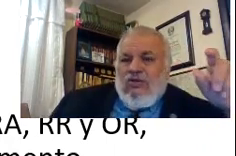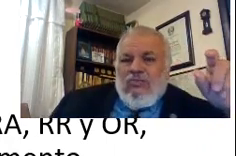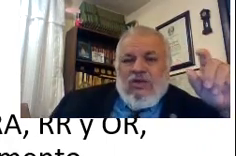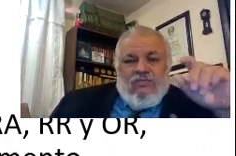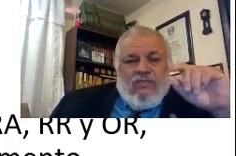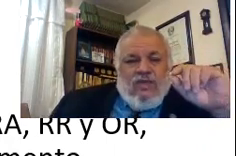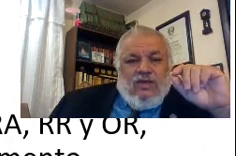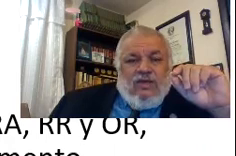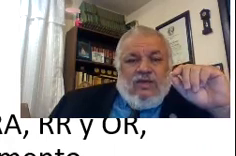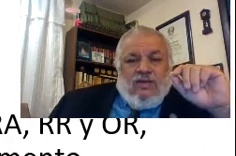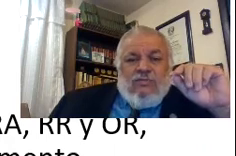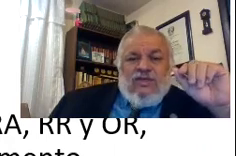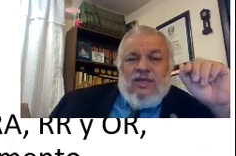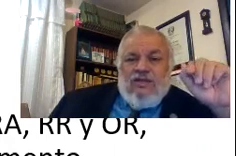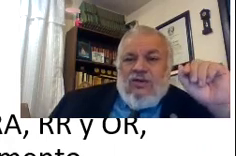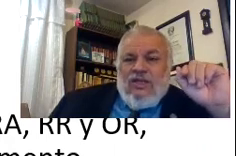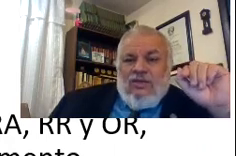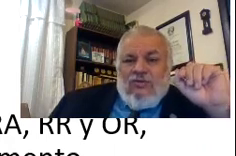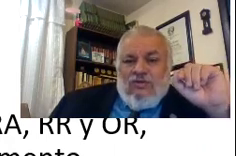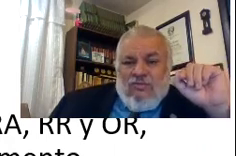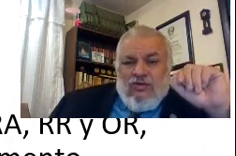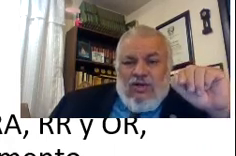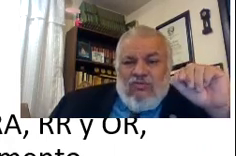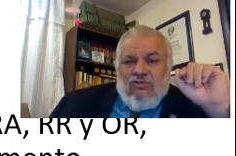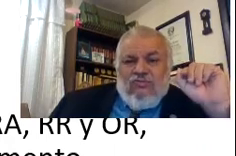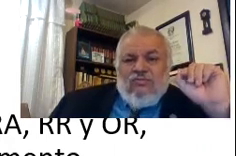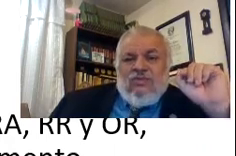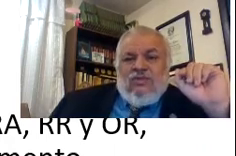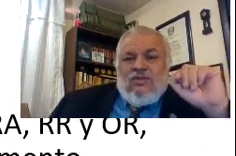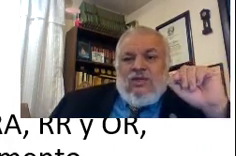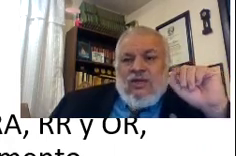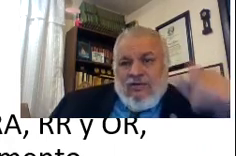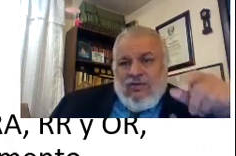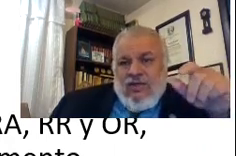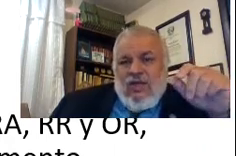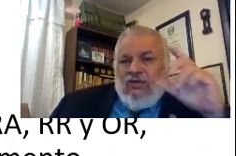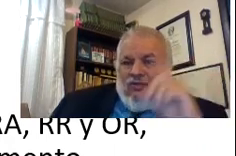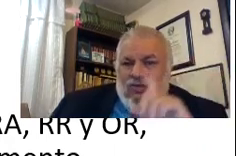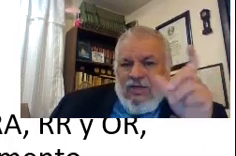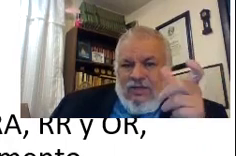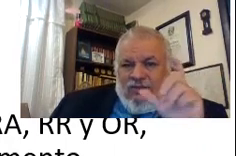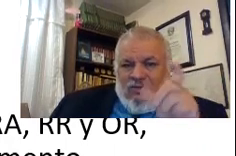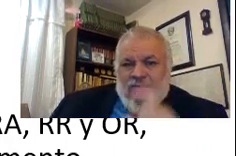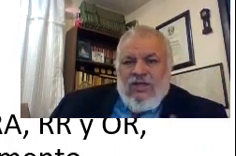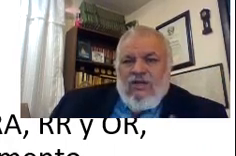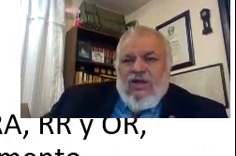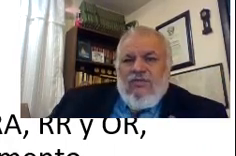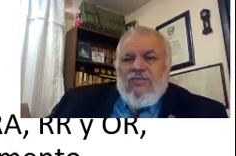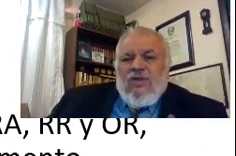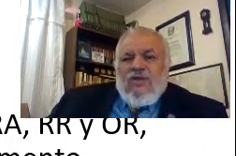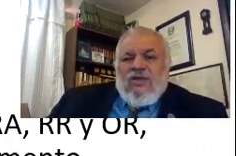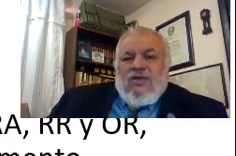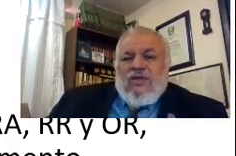con los que no comieron. Además, el riesgo relativo es mayor a 1, en el caso del helado, inclusive con el